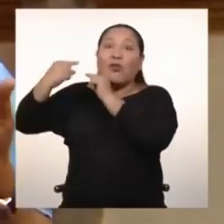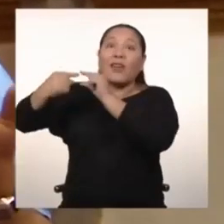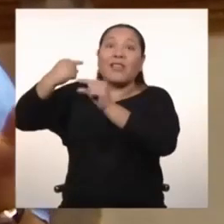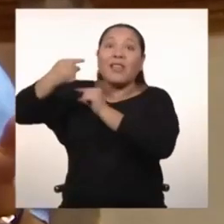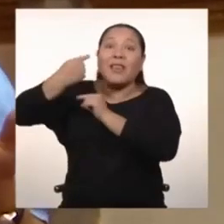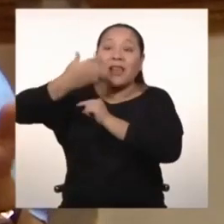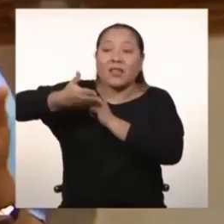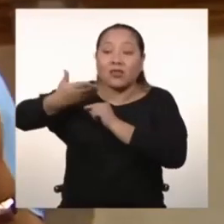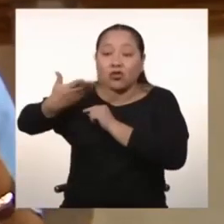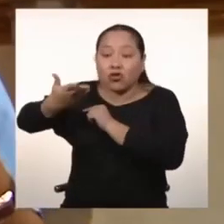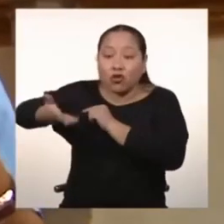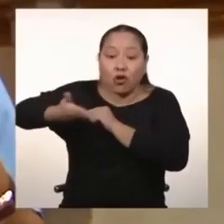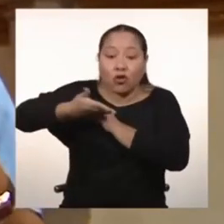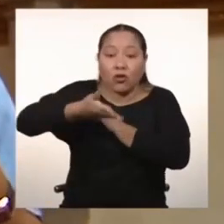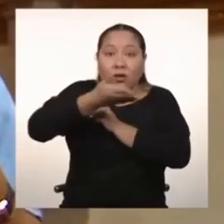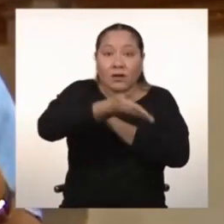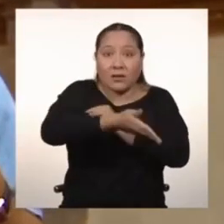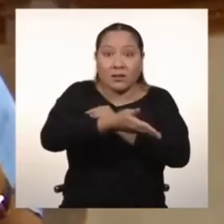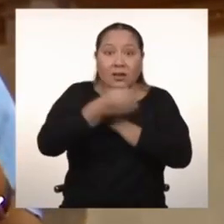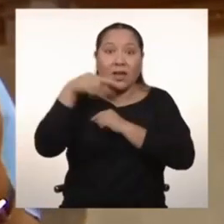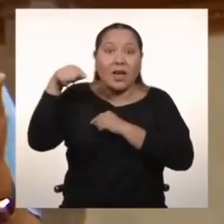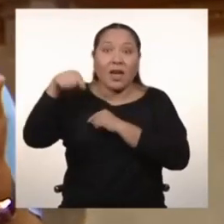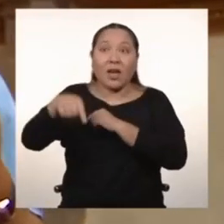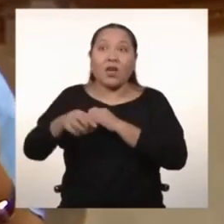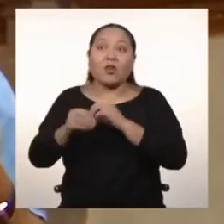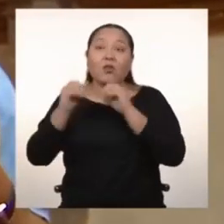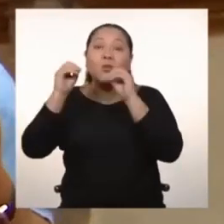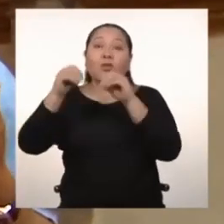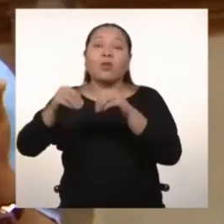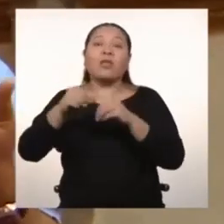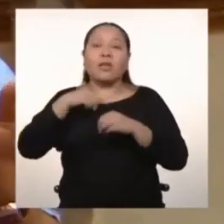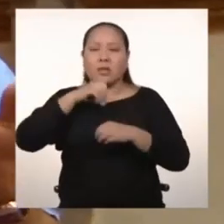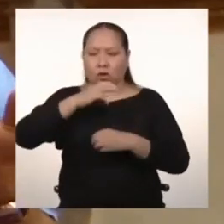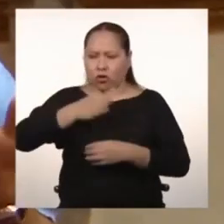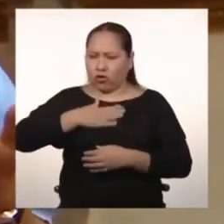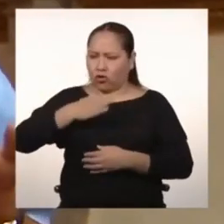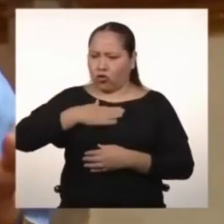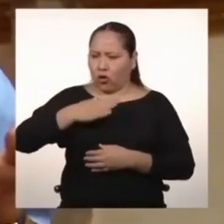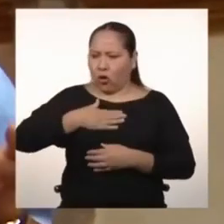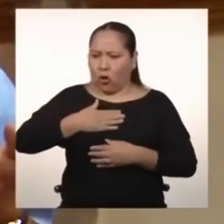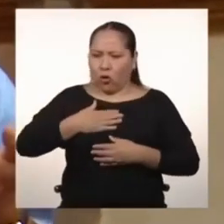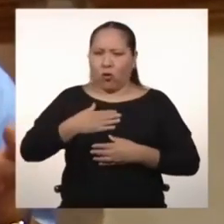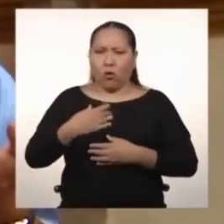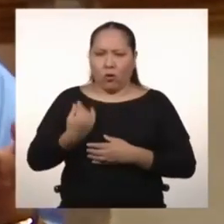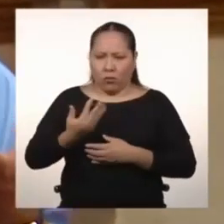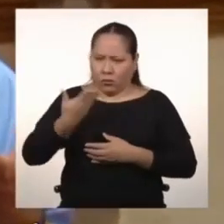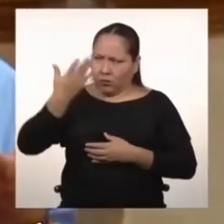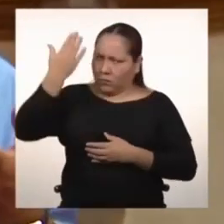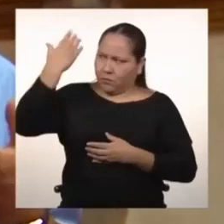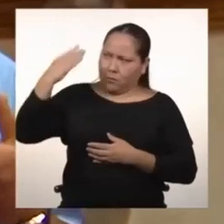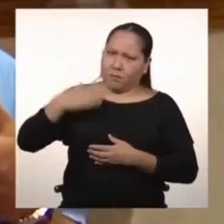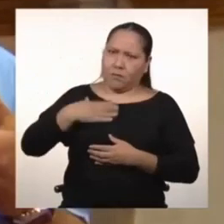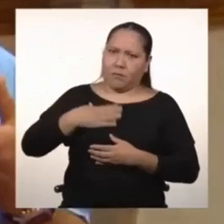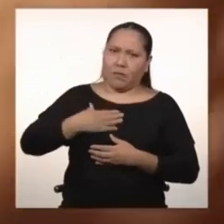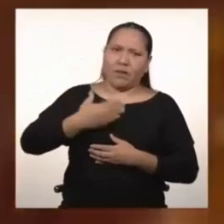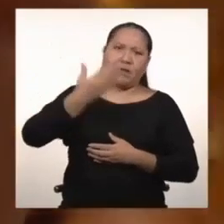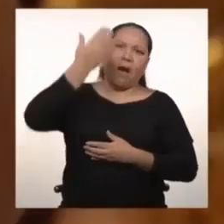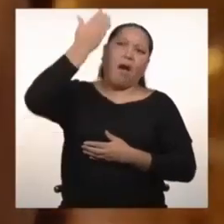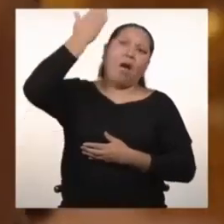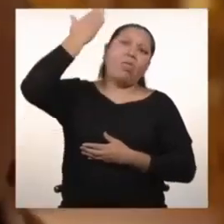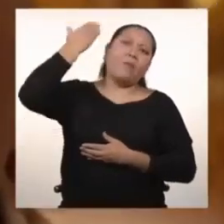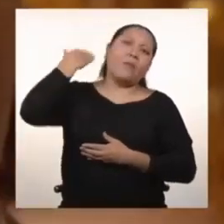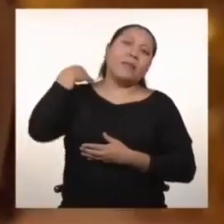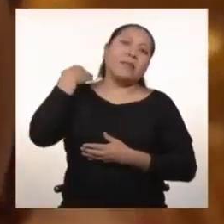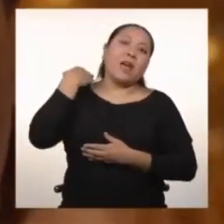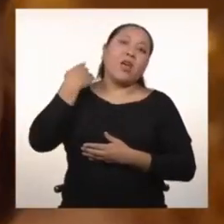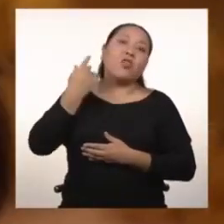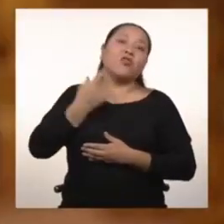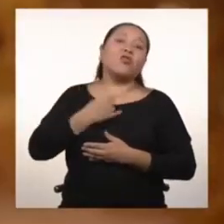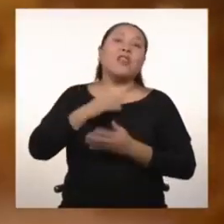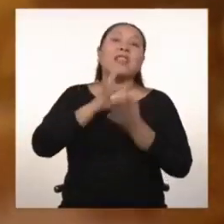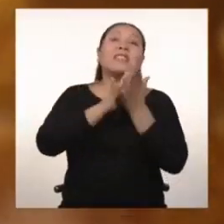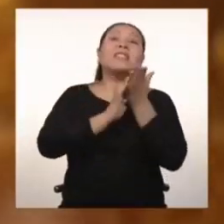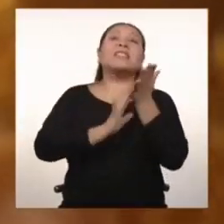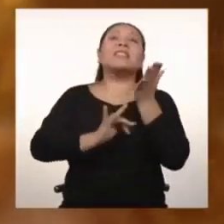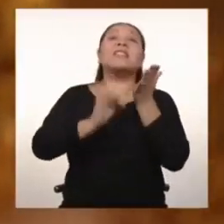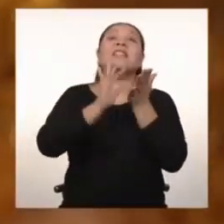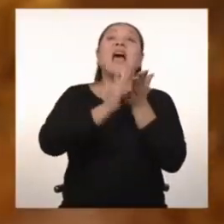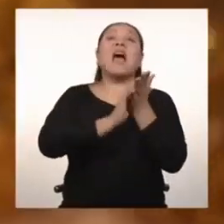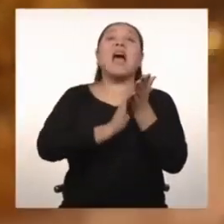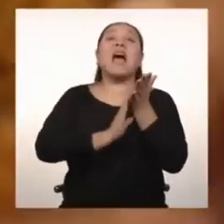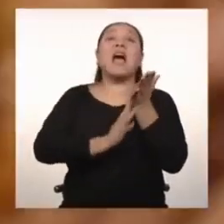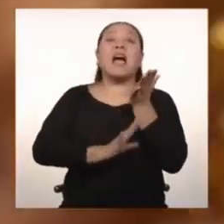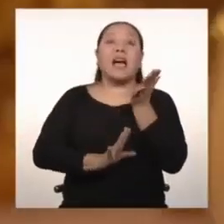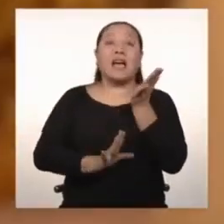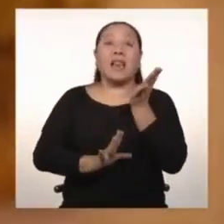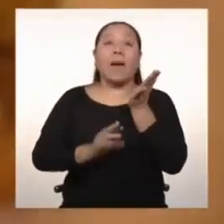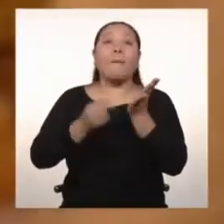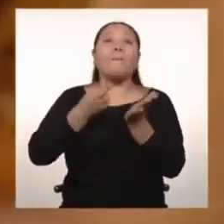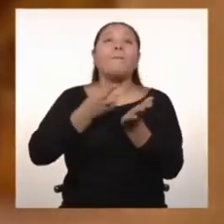el privilegio de llamarse descendientes de la sangre real, ¿no? Pero también en ese contexto también